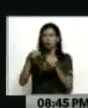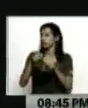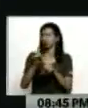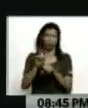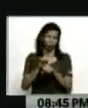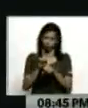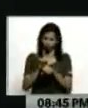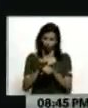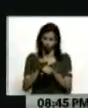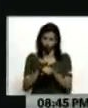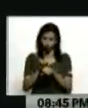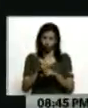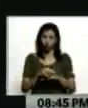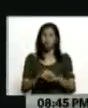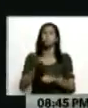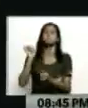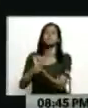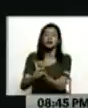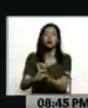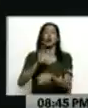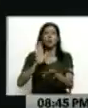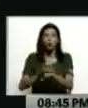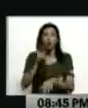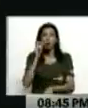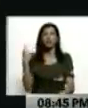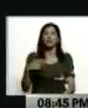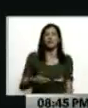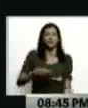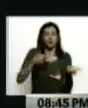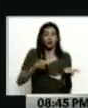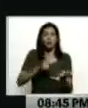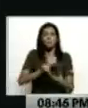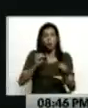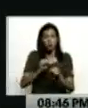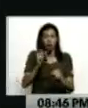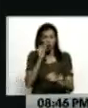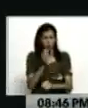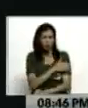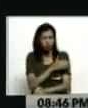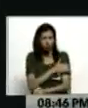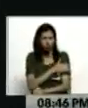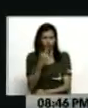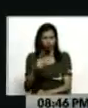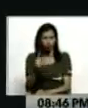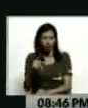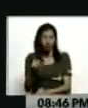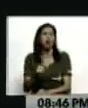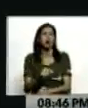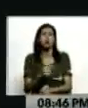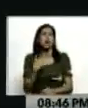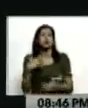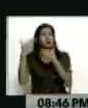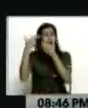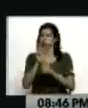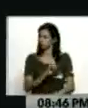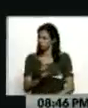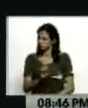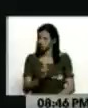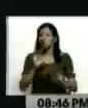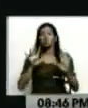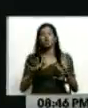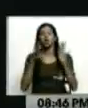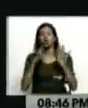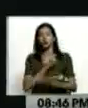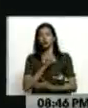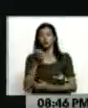el tipo lo agarraron preso porque ya un fal y Y cómo se llama explosivo c4